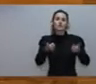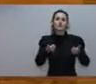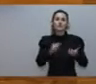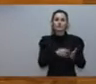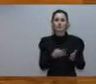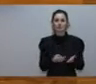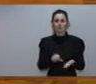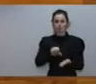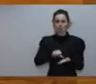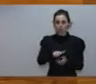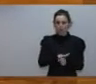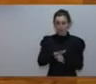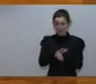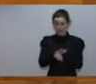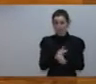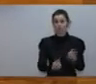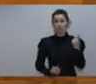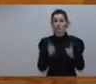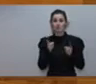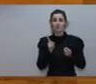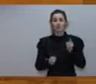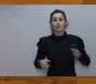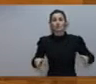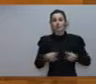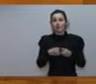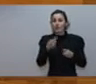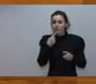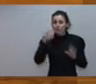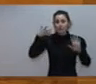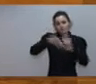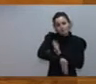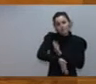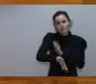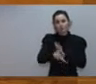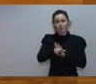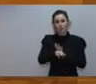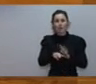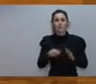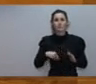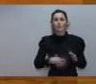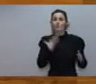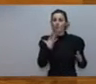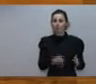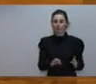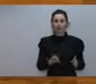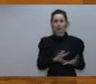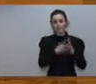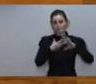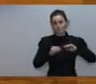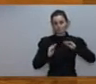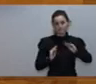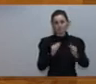varias directivas que describen la posibilidad de aplicar